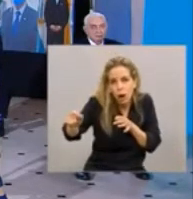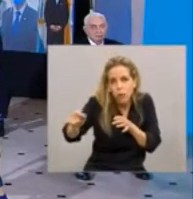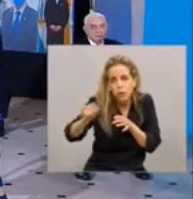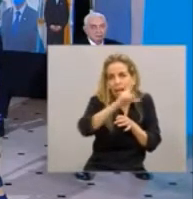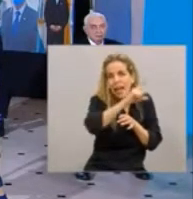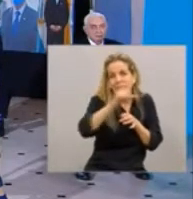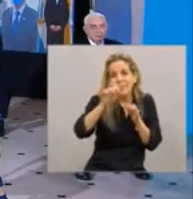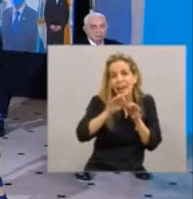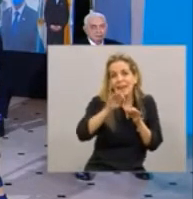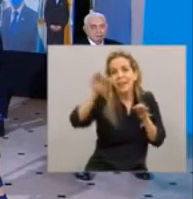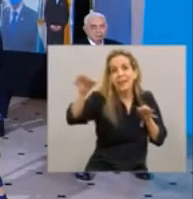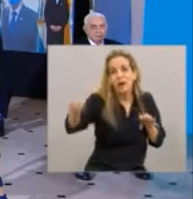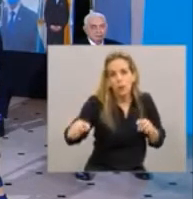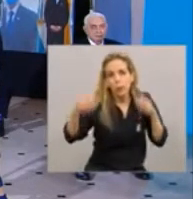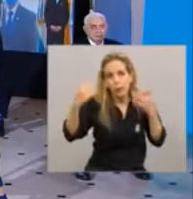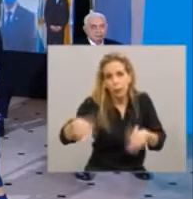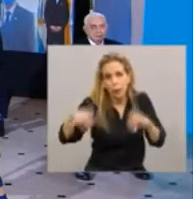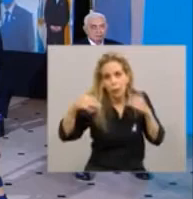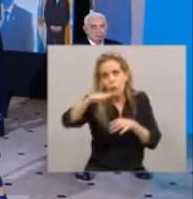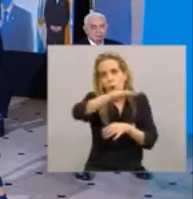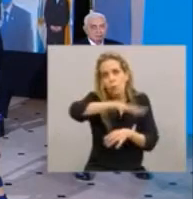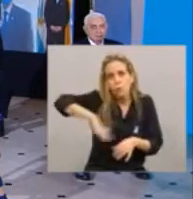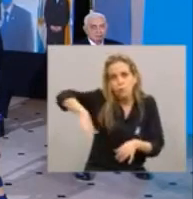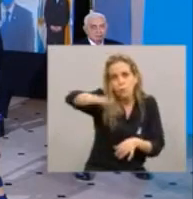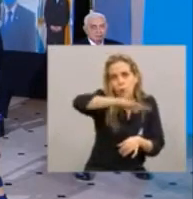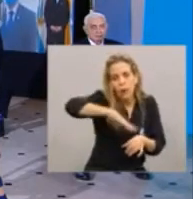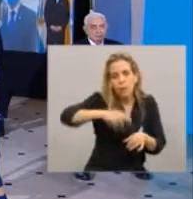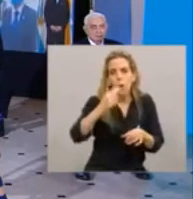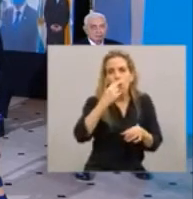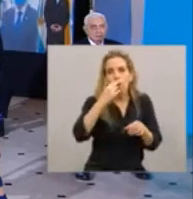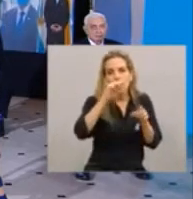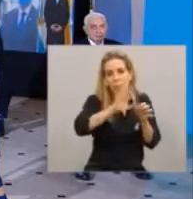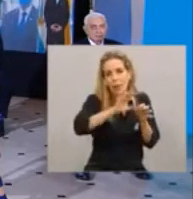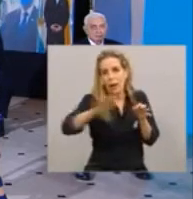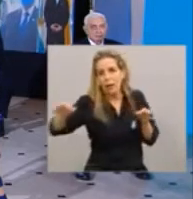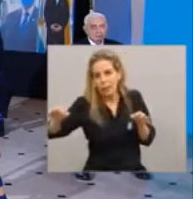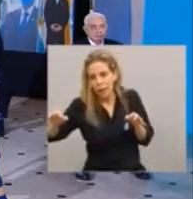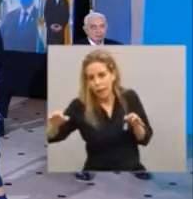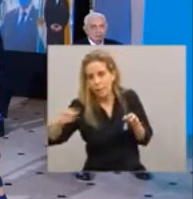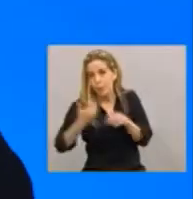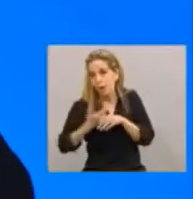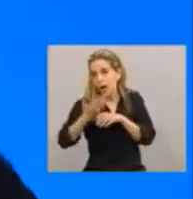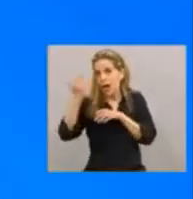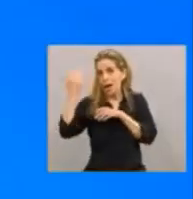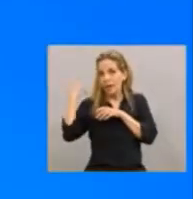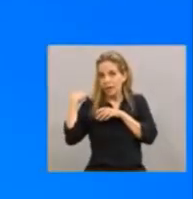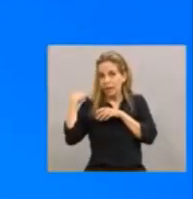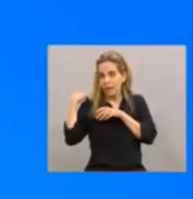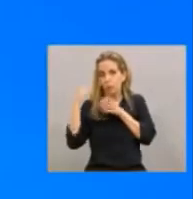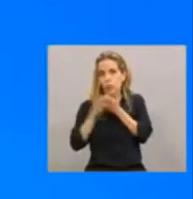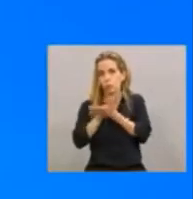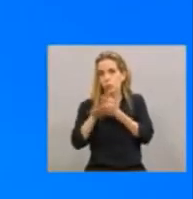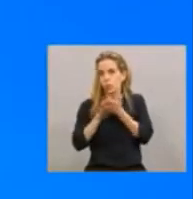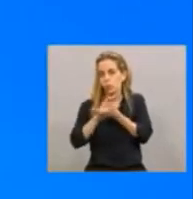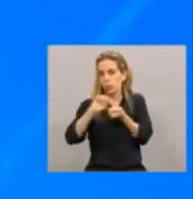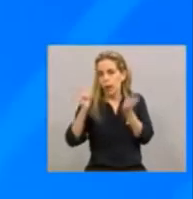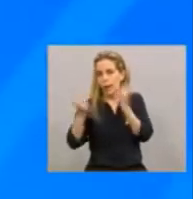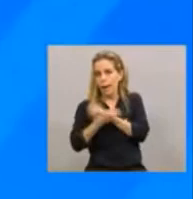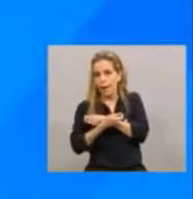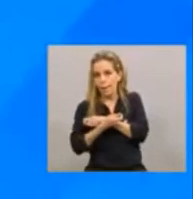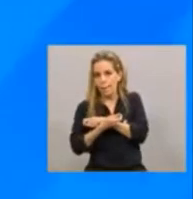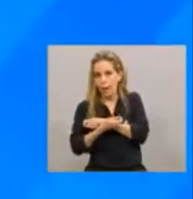kilómetros de territorio del querido pueblo hermano de bolivia pero desde ayer eso no hace falta